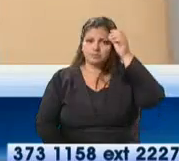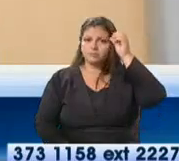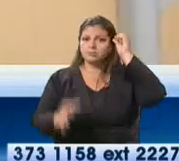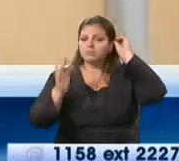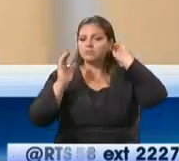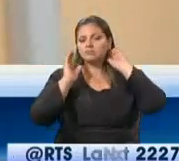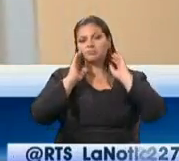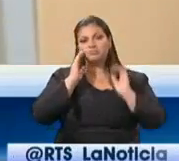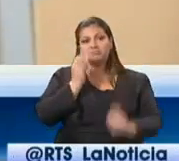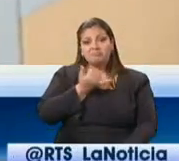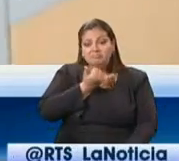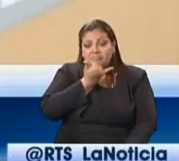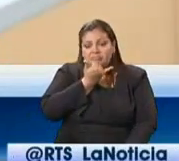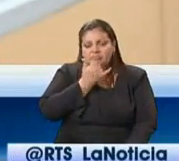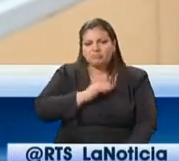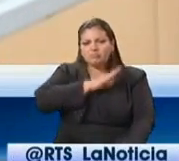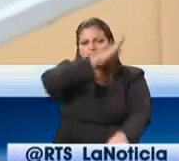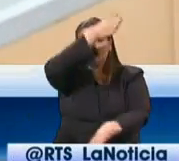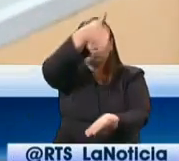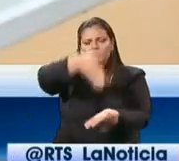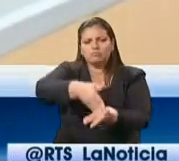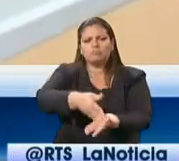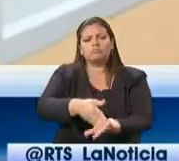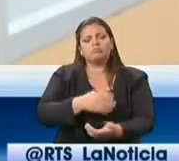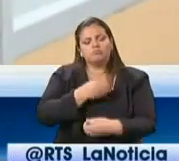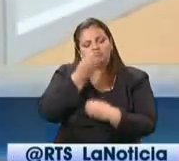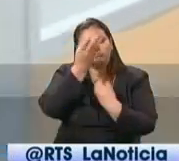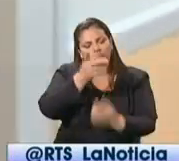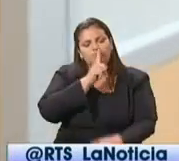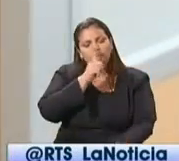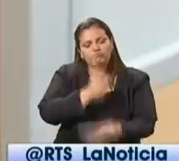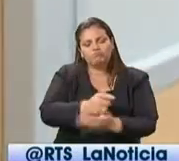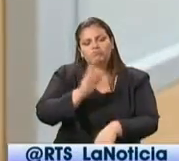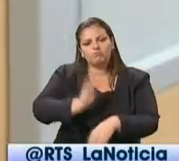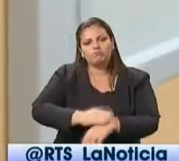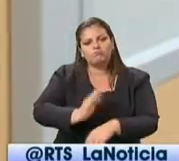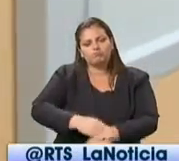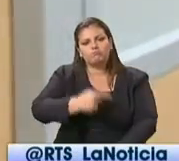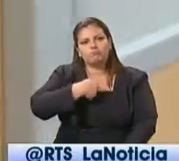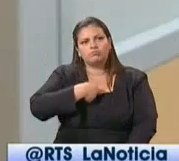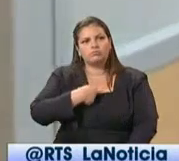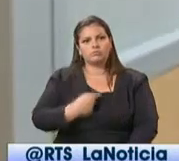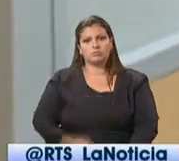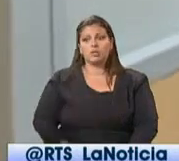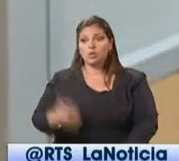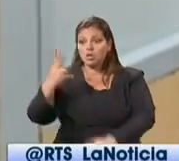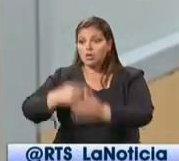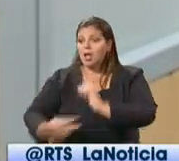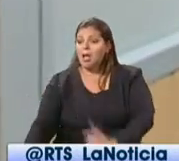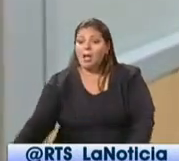ella la restricción de poder ver a su hijo por ahora, informó Ítalo Ruiz.